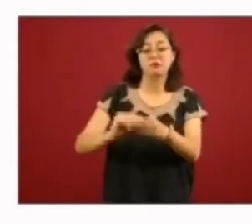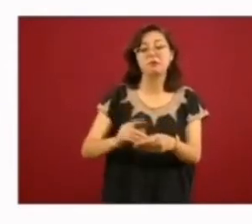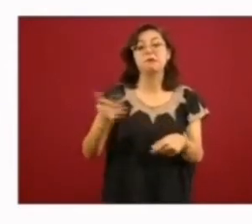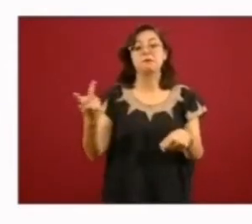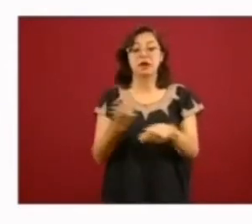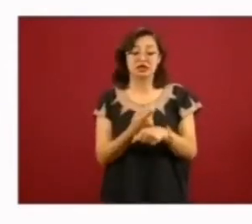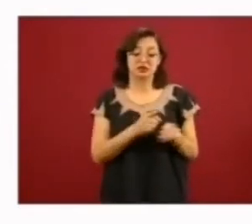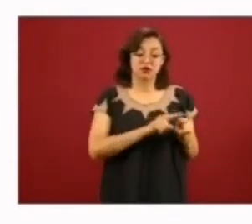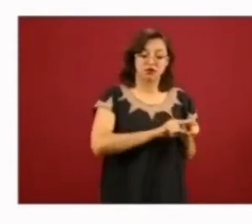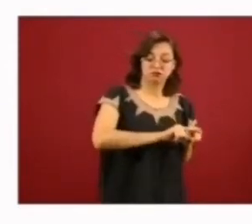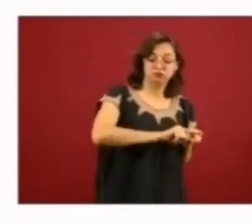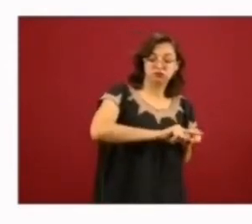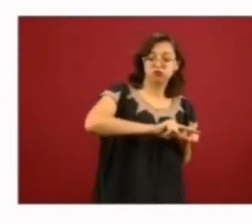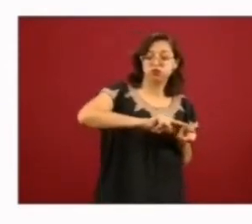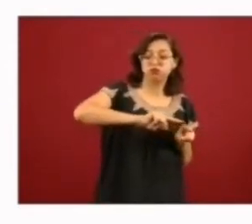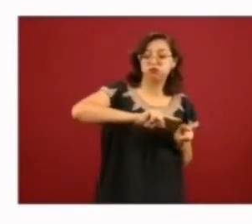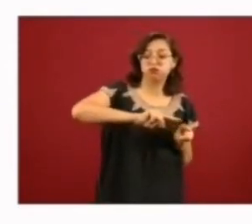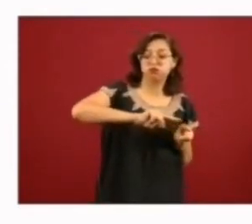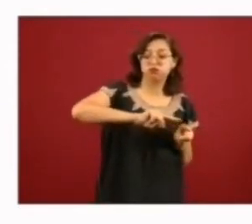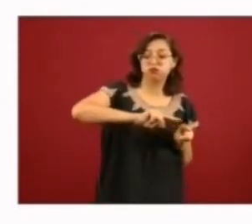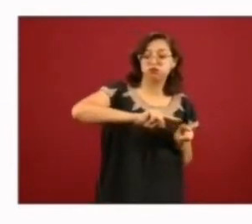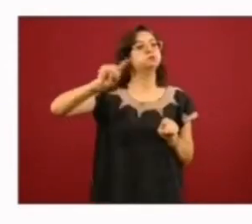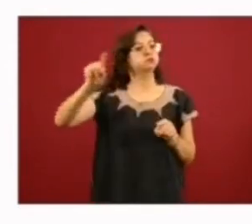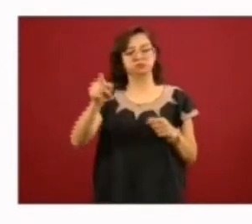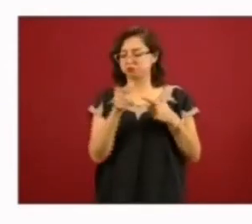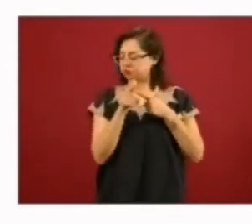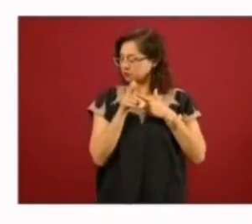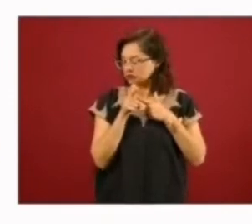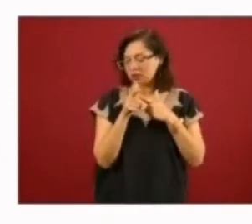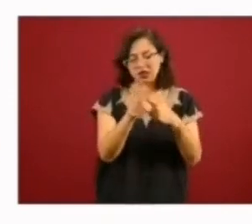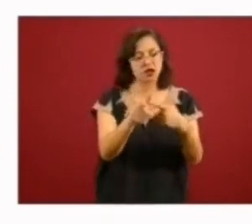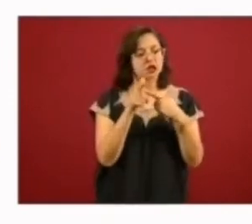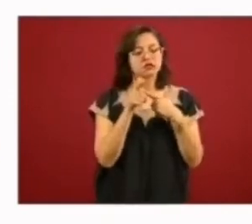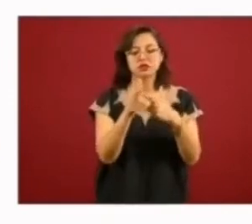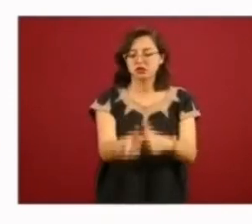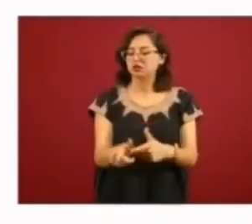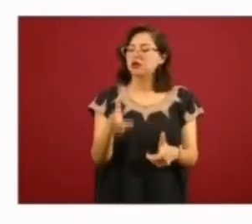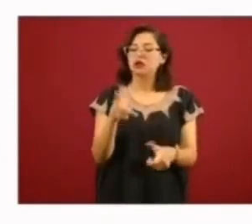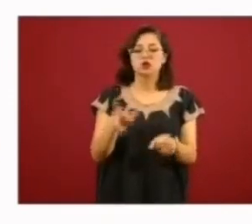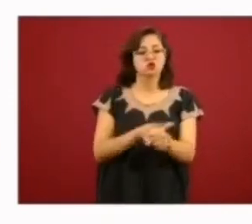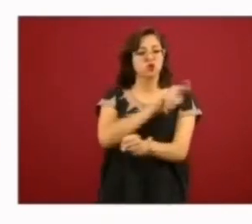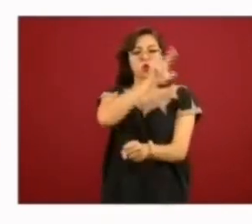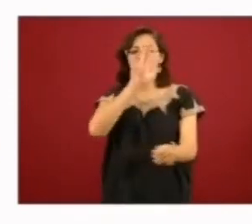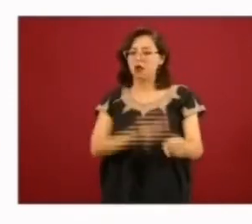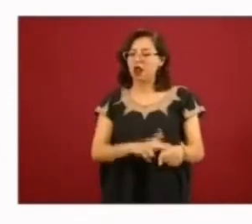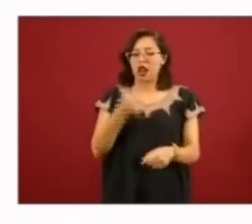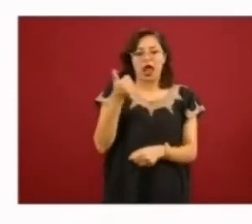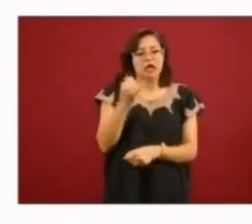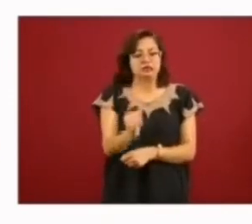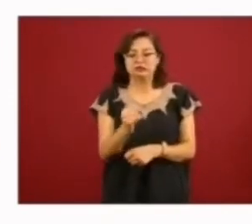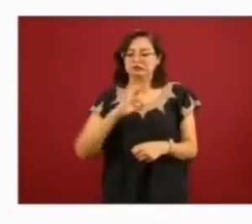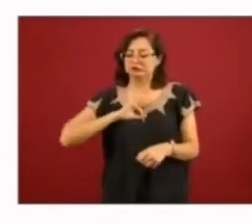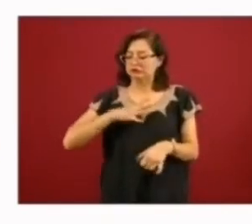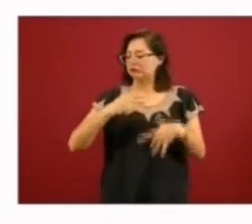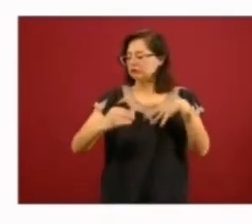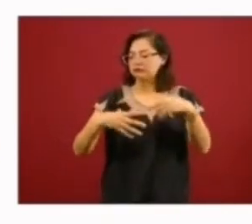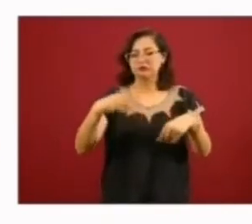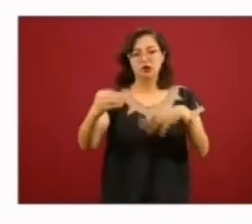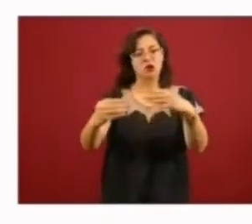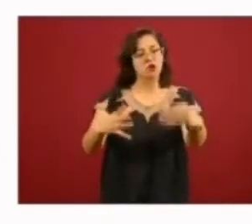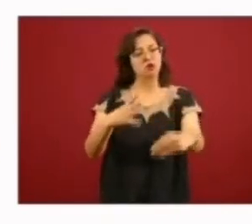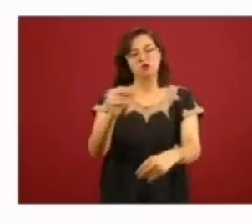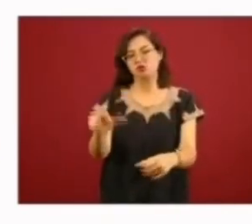seguirá creciendo, esto lo hemos alertado desde el inicio, antes de que llegara el primer caso, es la historia natural de la epidemia.